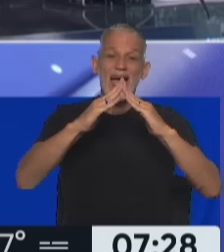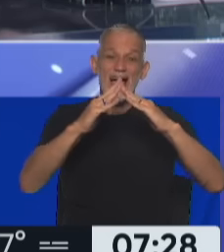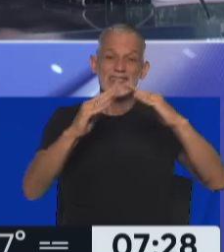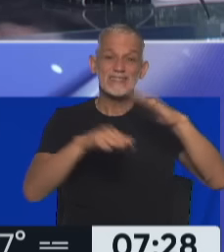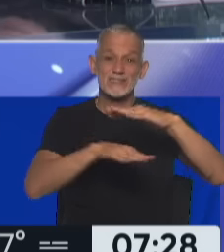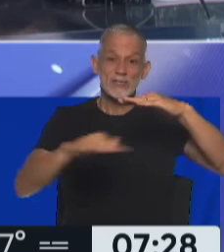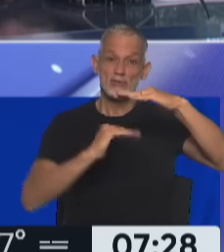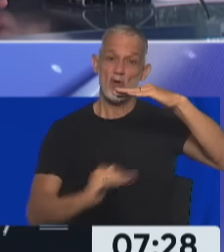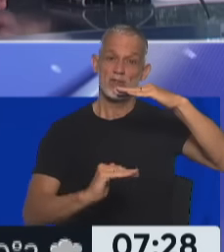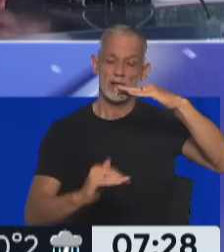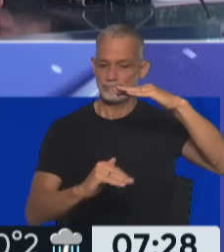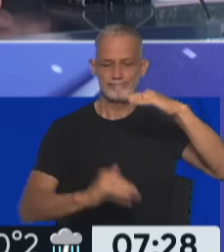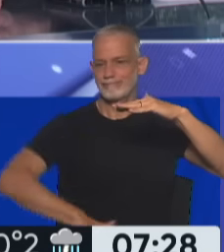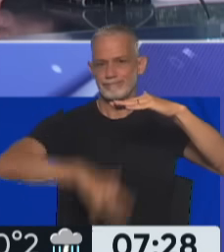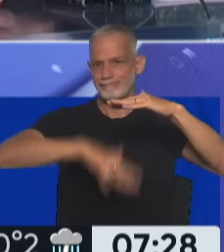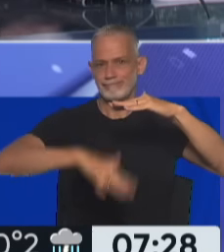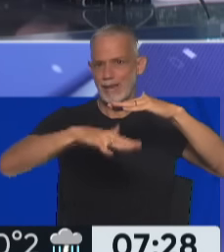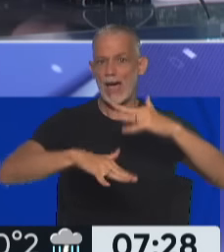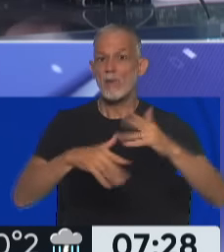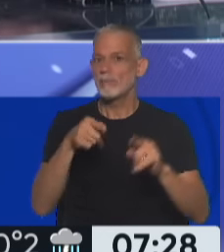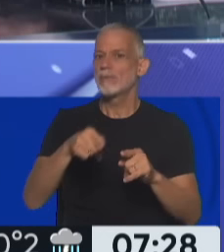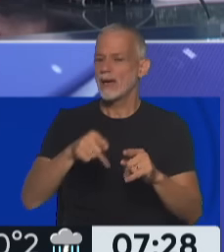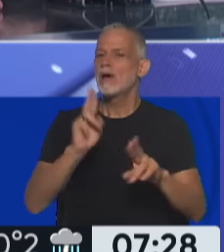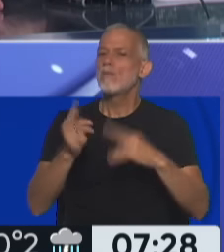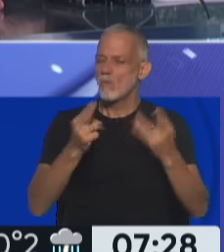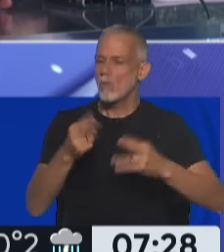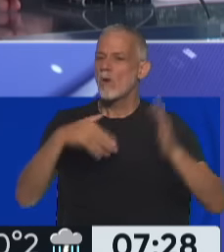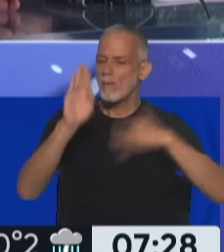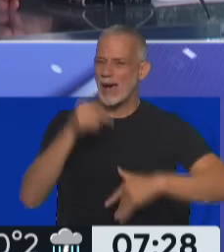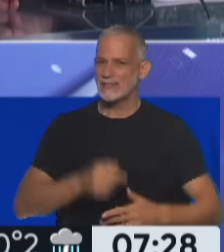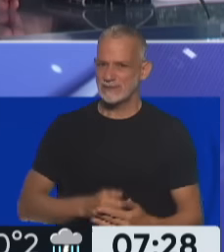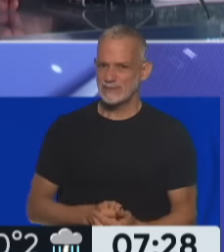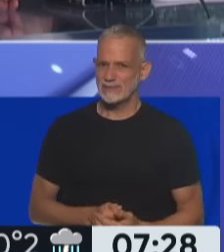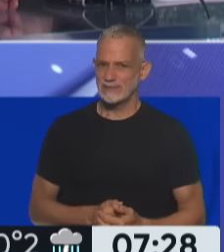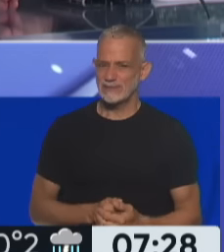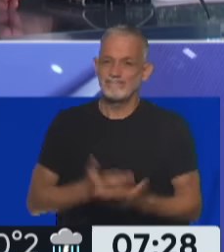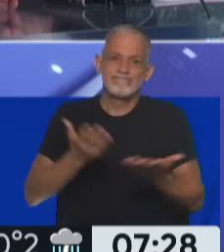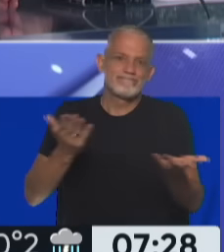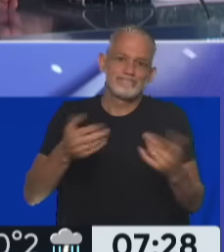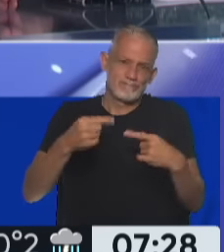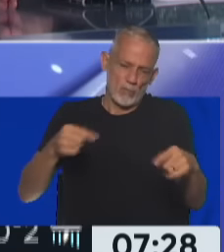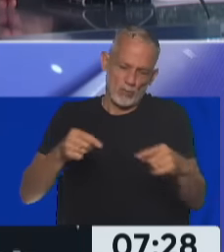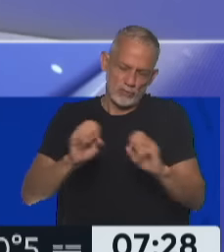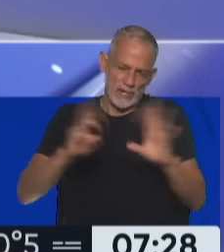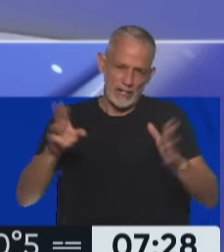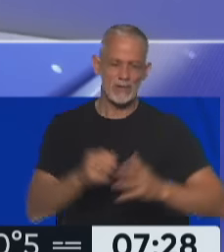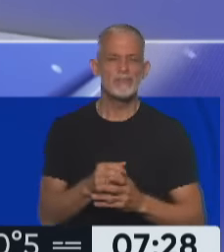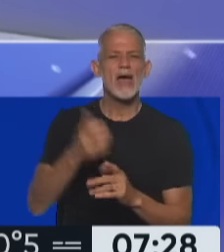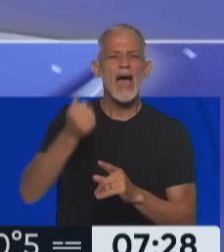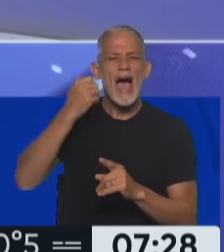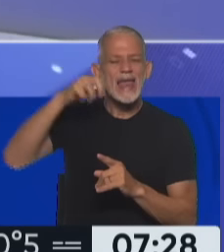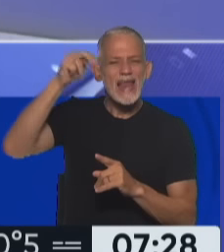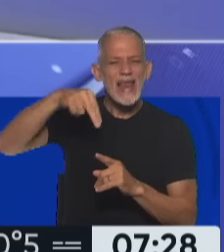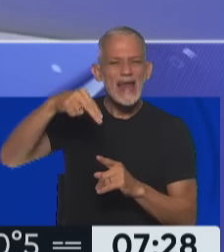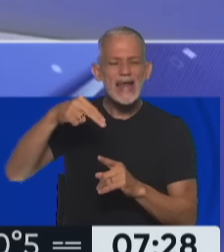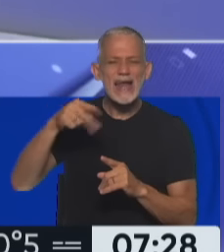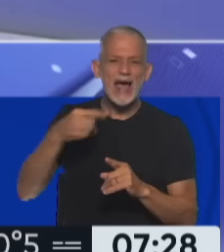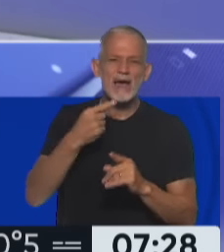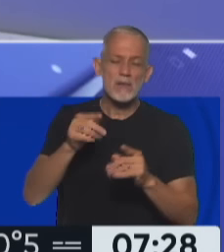bajo el agua, Ahí están muchos de los muertos. y que fue el resultado trágico, ¿no? Con detalles que realmente son impactantes. Ailén, estamos hablando aquí en Argentina